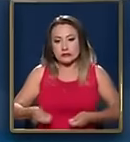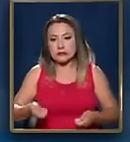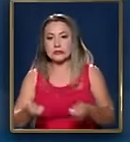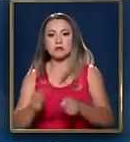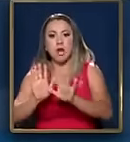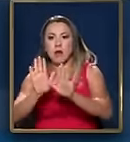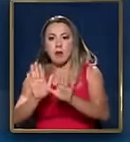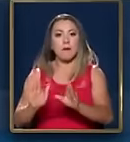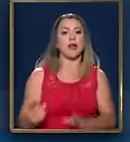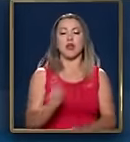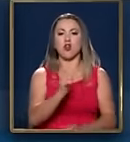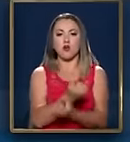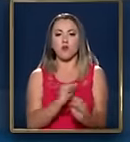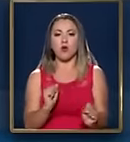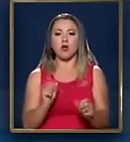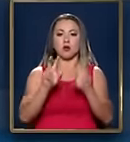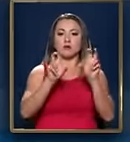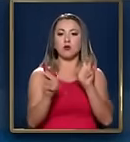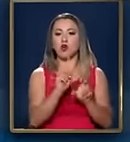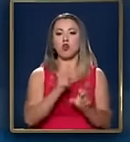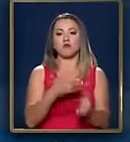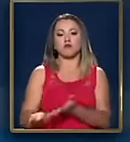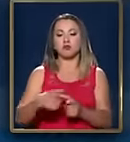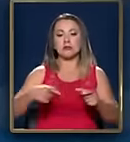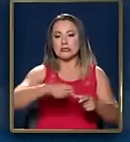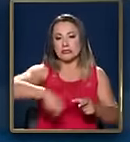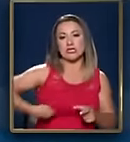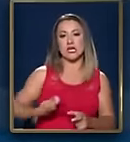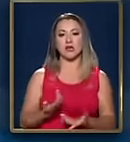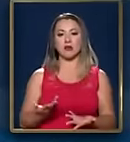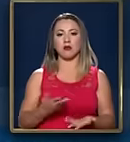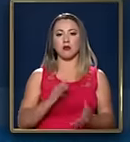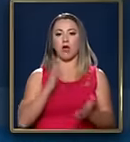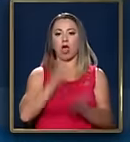un rechazo de riñón, no del cheque, y hasta ahí nomás llegó la operación.